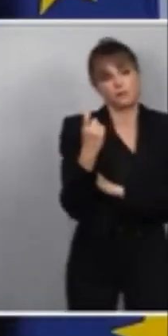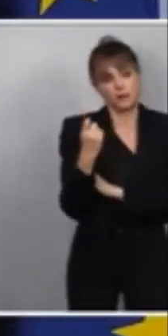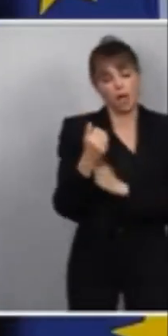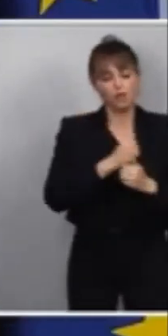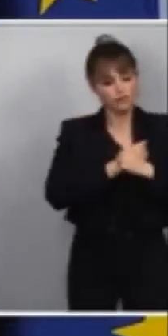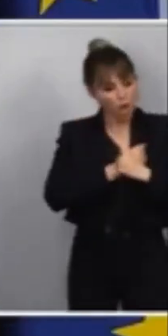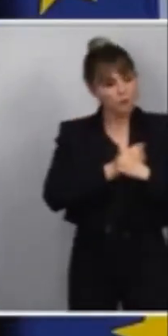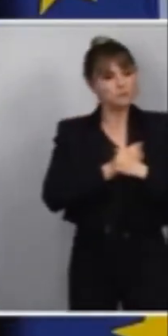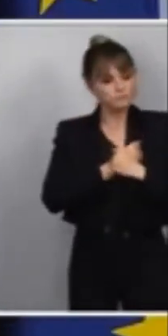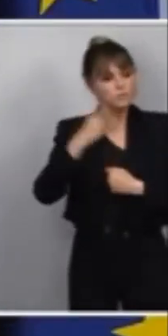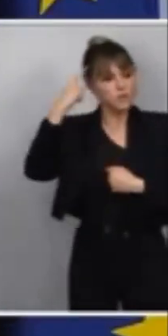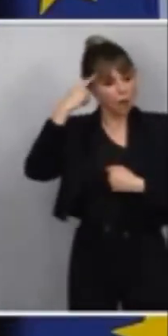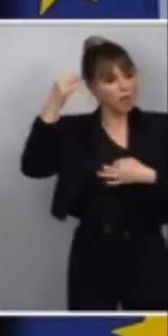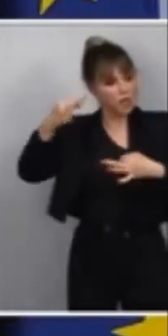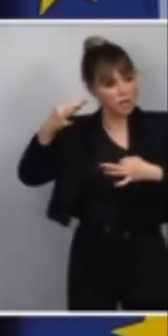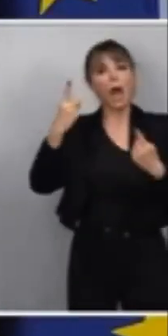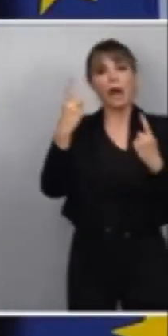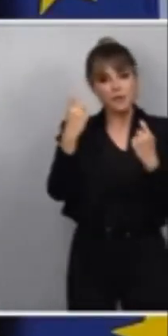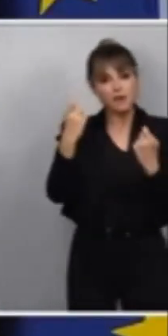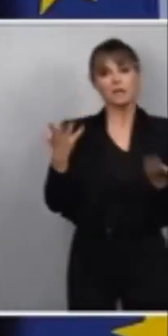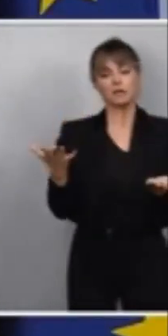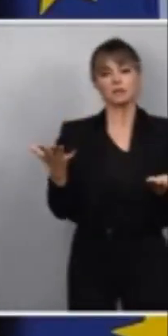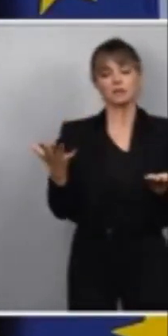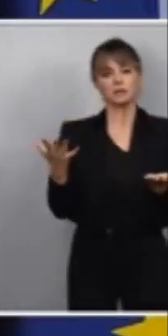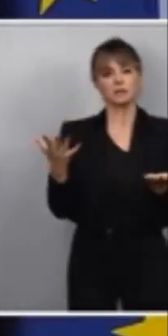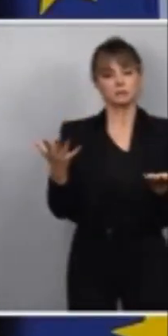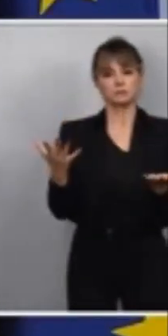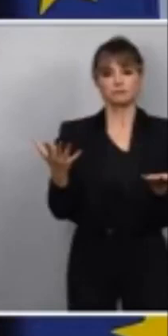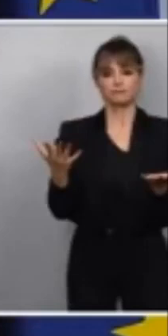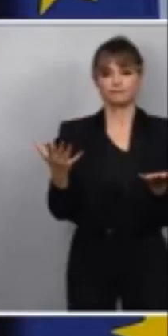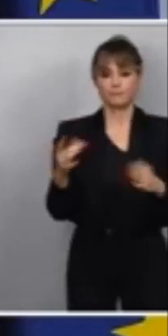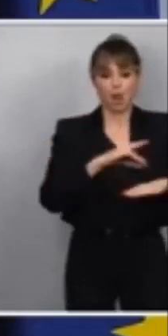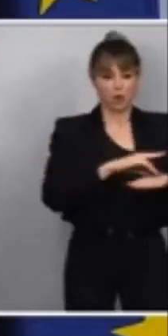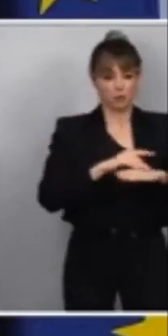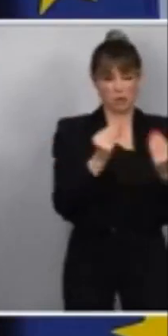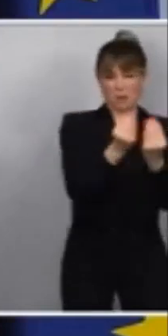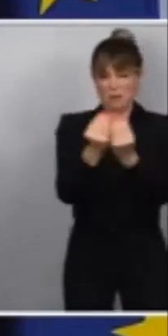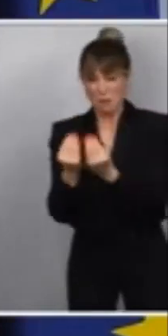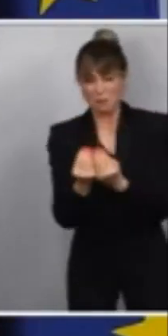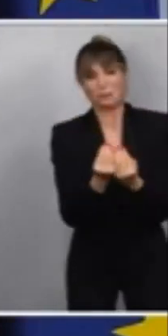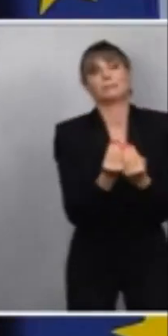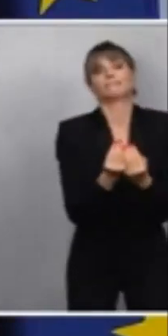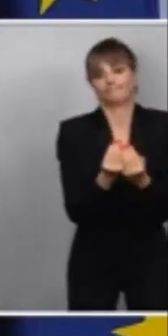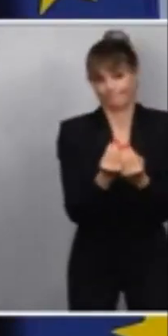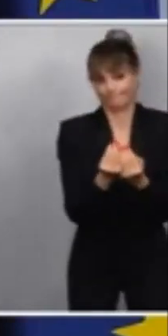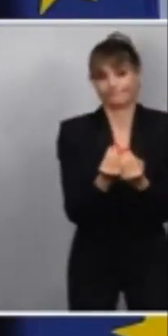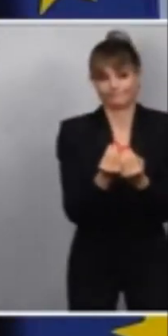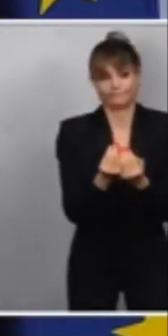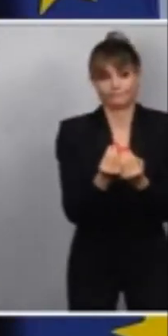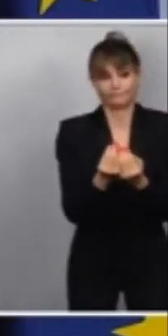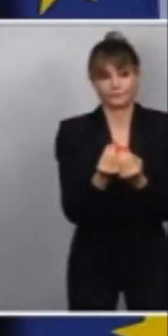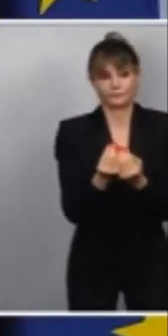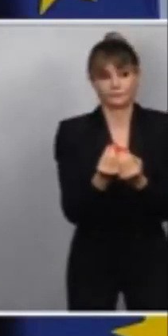corazón y con cabeza este colapso en la rutas tiene una derivada también a la hora de